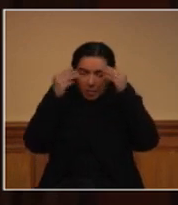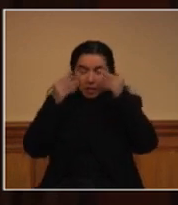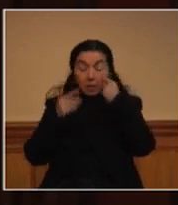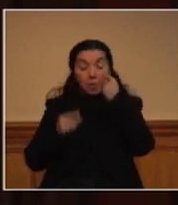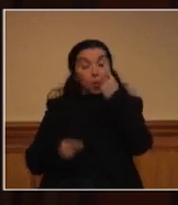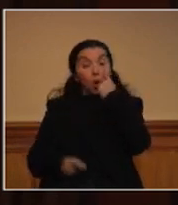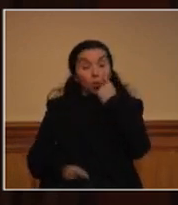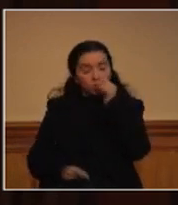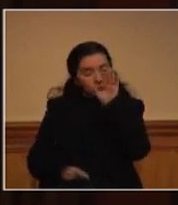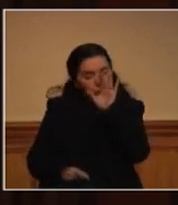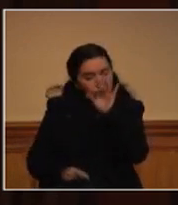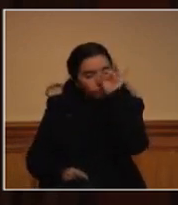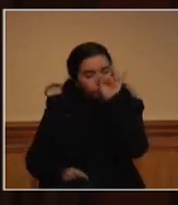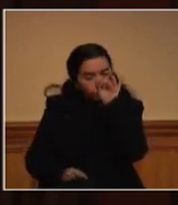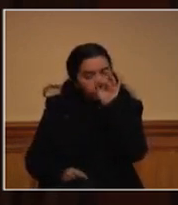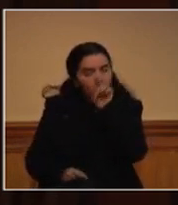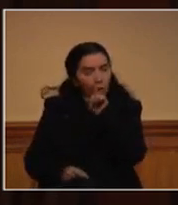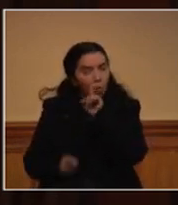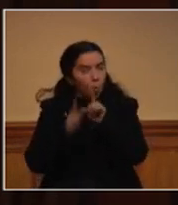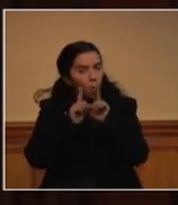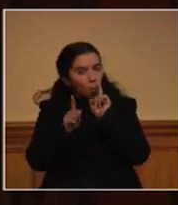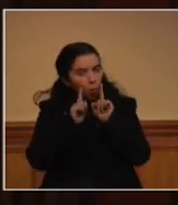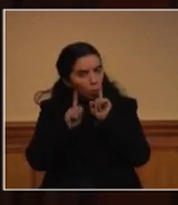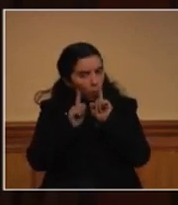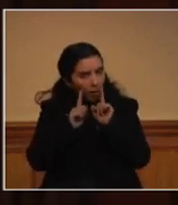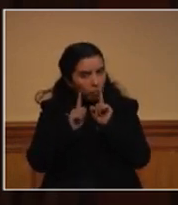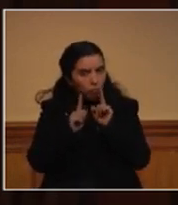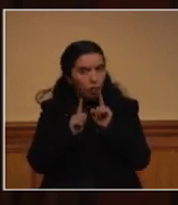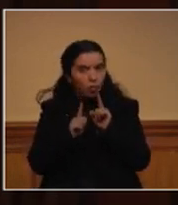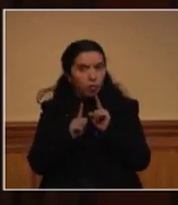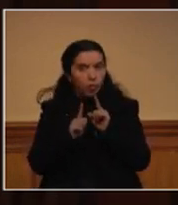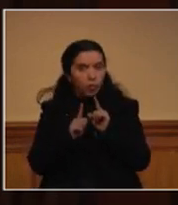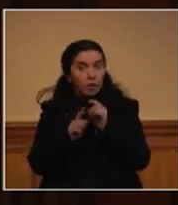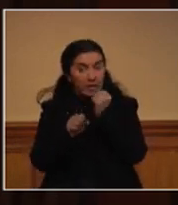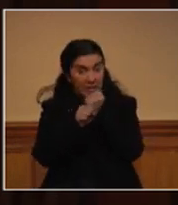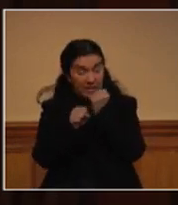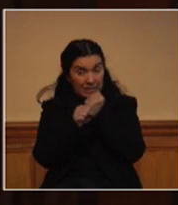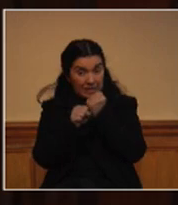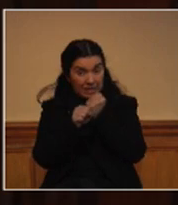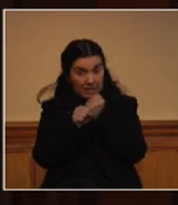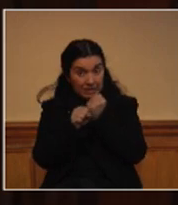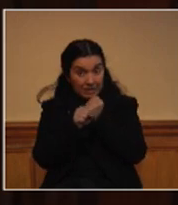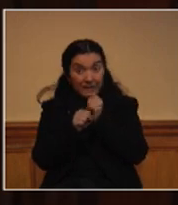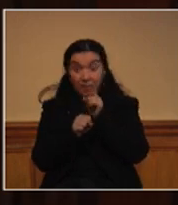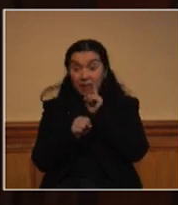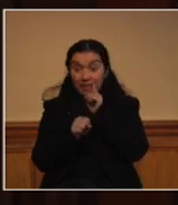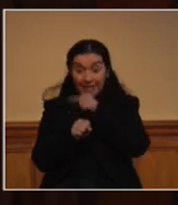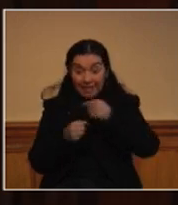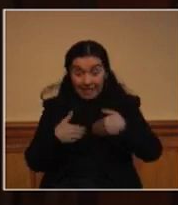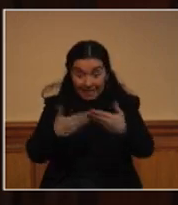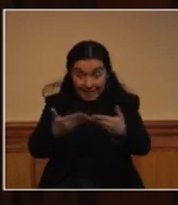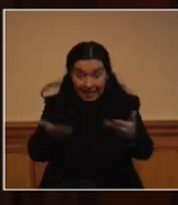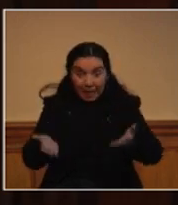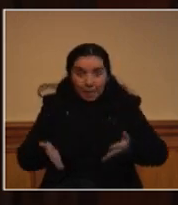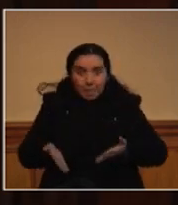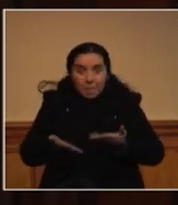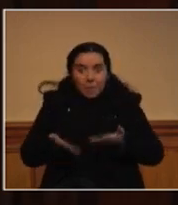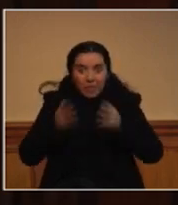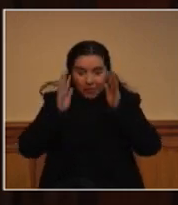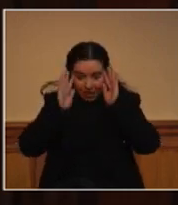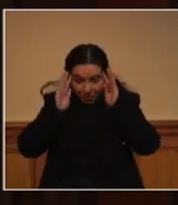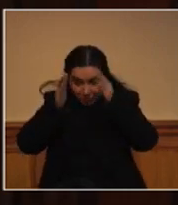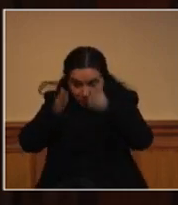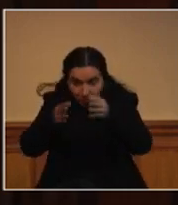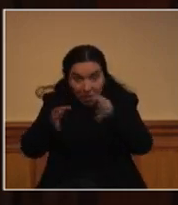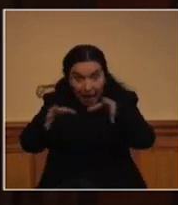si realmente los cuentos que habíamos diseñado, que habíamos trabajado, despertaban esa motivación hacia el